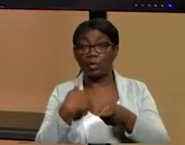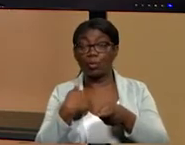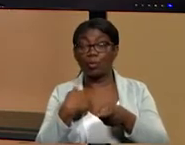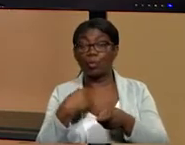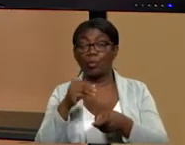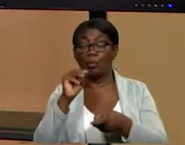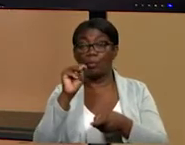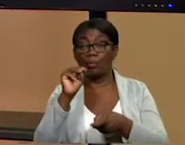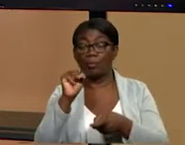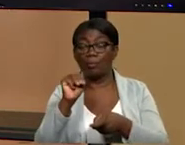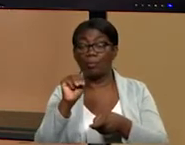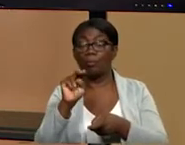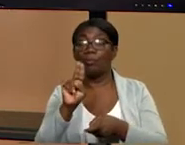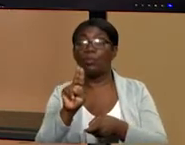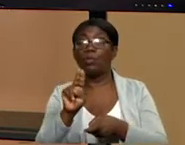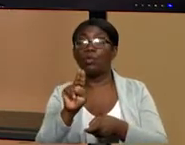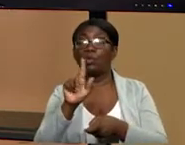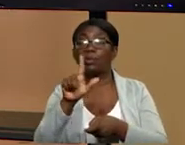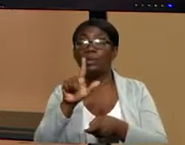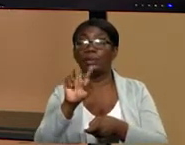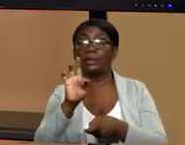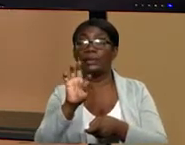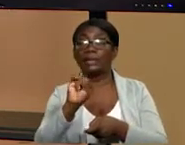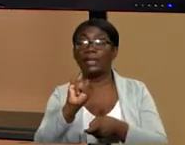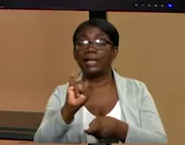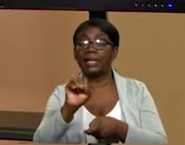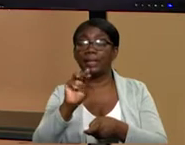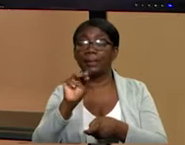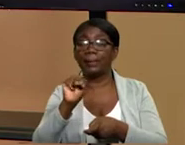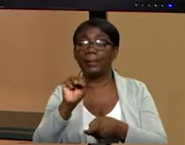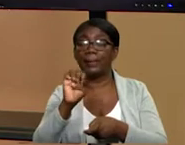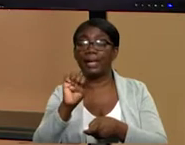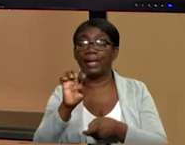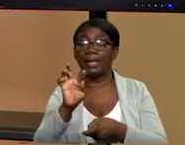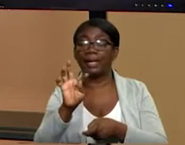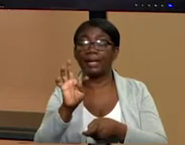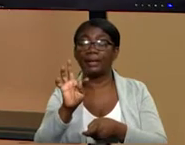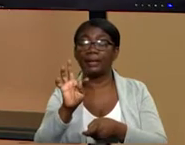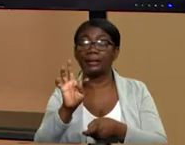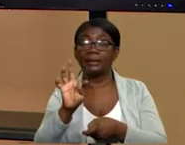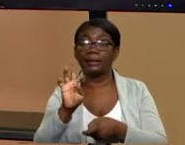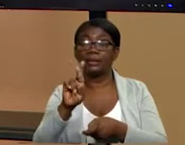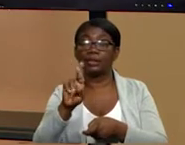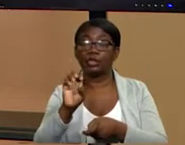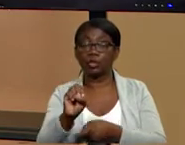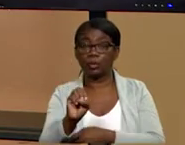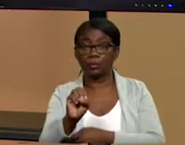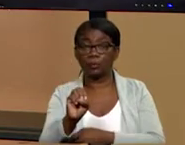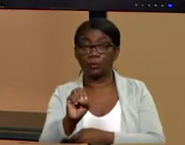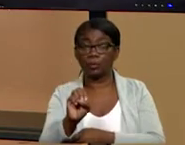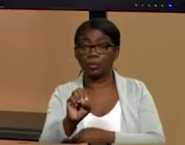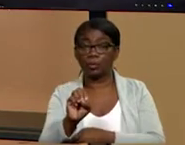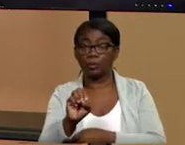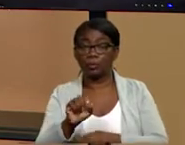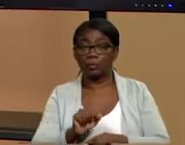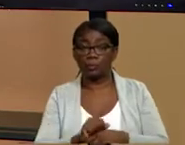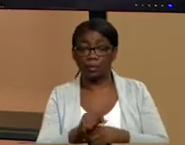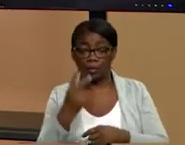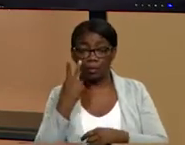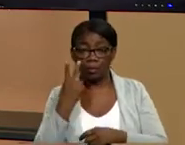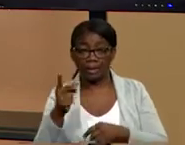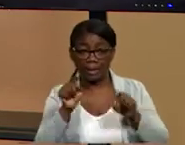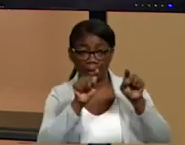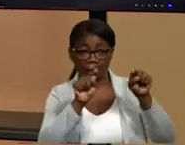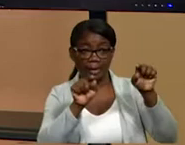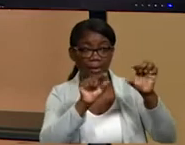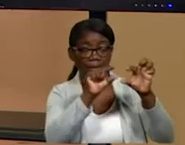¿Ok? Aquí los dispositivos, por lo regulares, semiconductores que ustedes observan aquí,